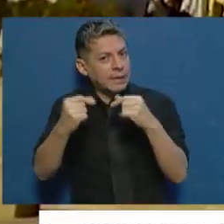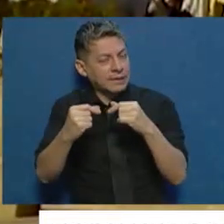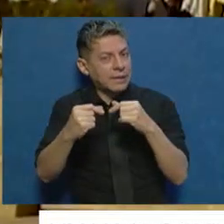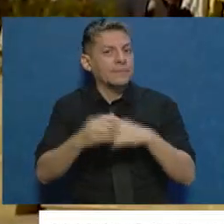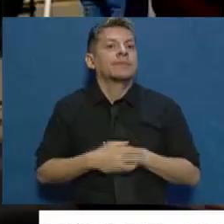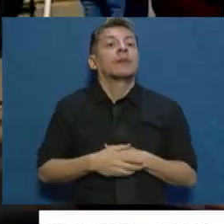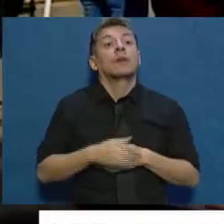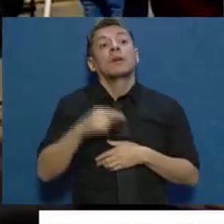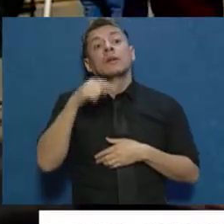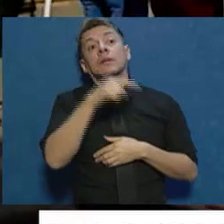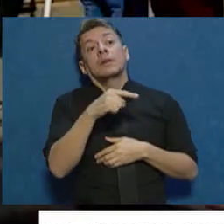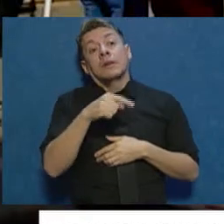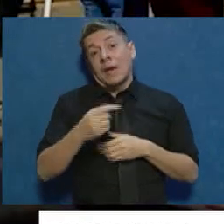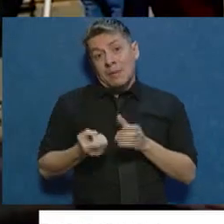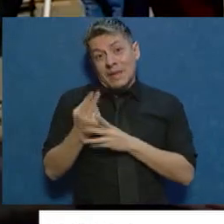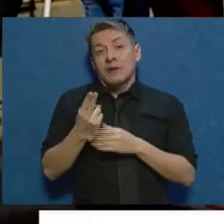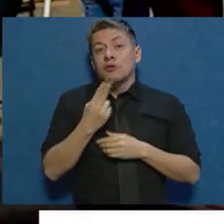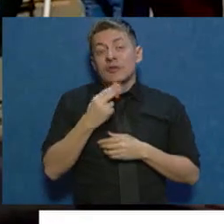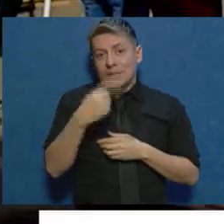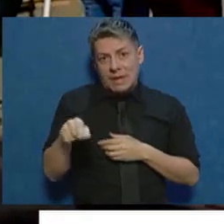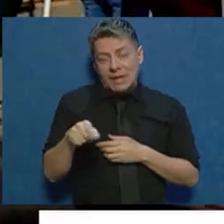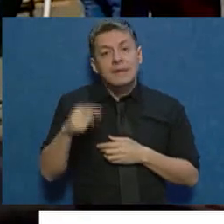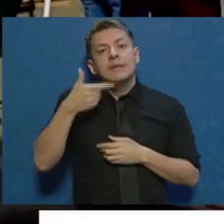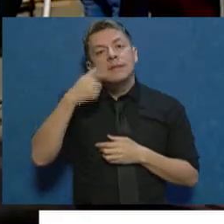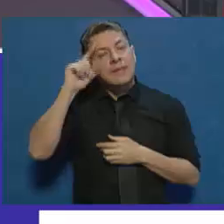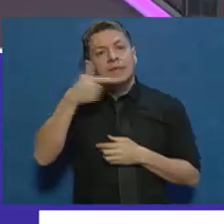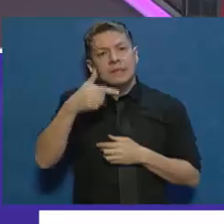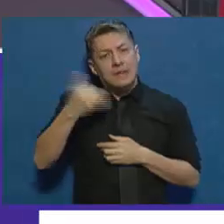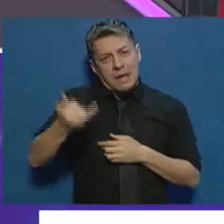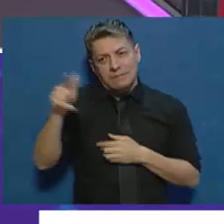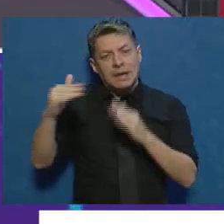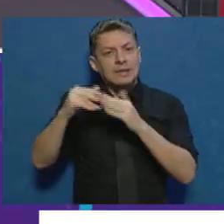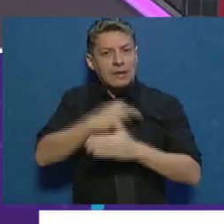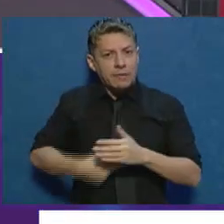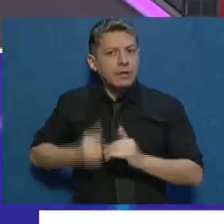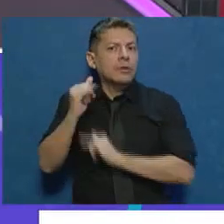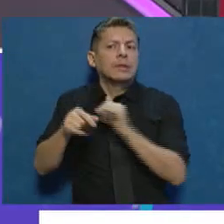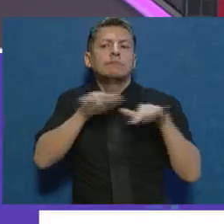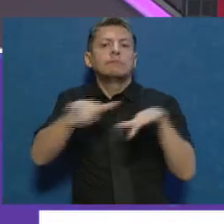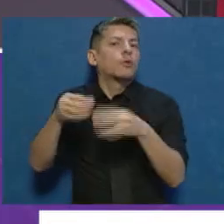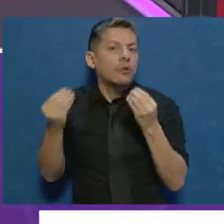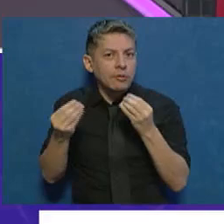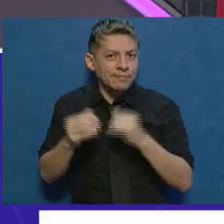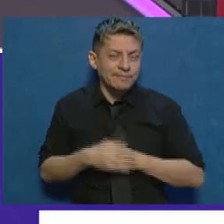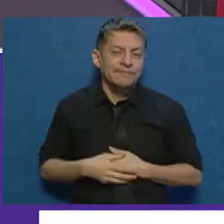está en la explanada de Casa de Gobierno para contarnos de qué manera se desarrolló esta marcha. Seba.